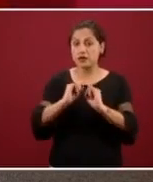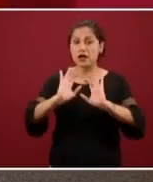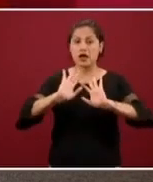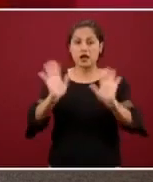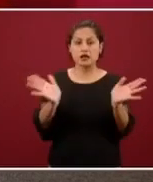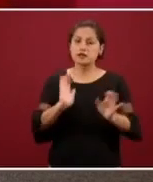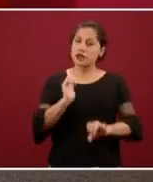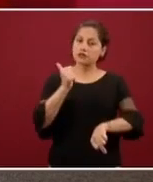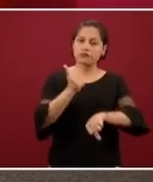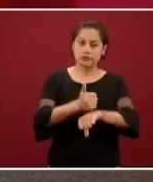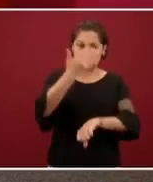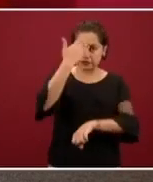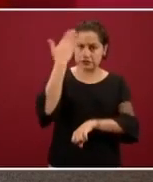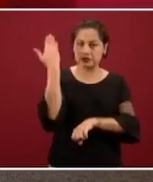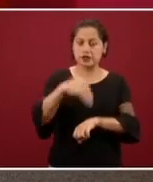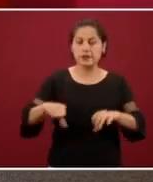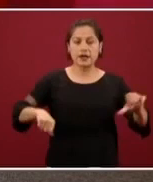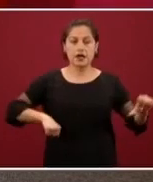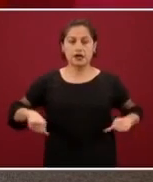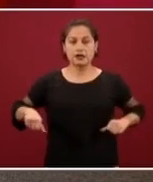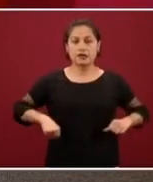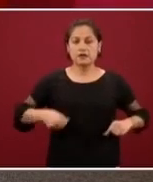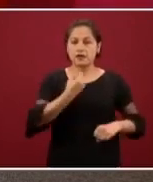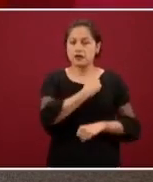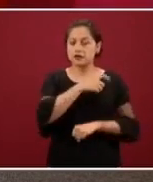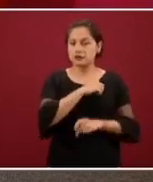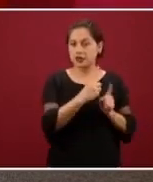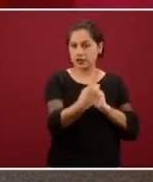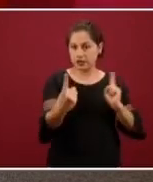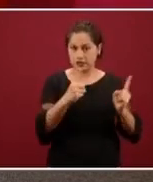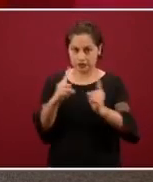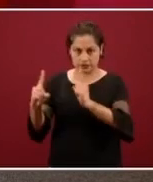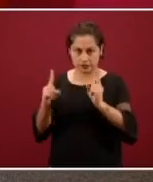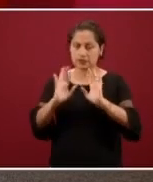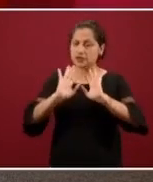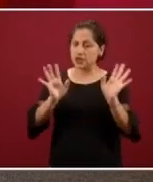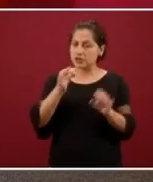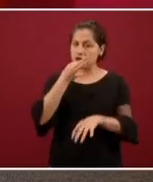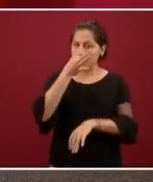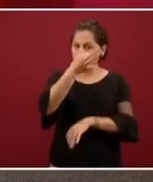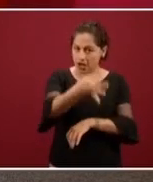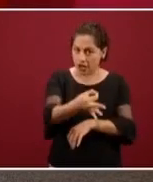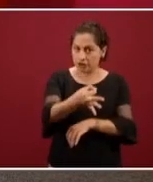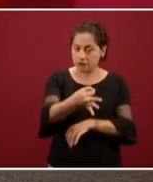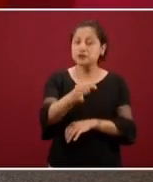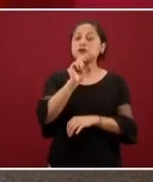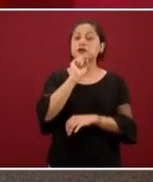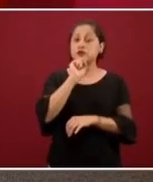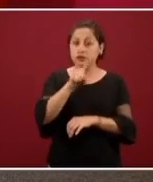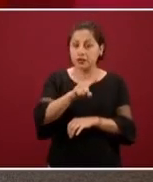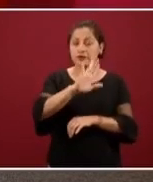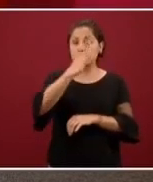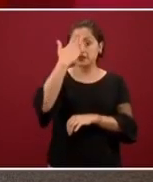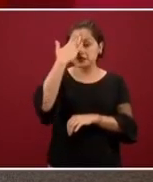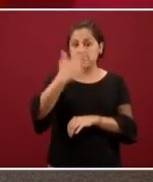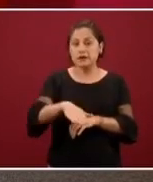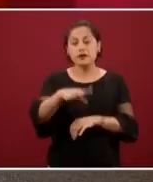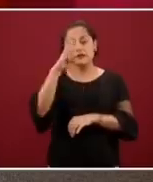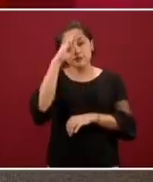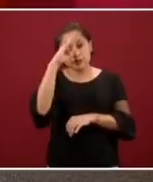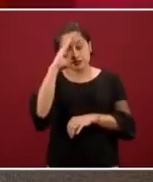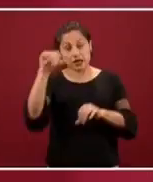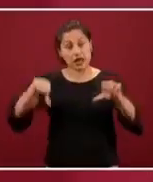Distancia es el análisis de las actividades esenciales contra las actividades no esenciales. ¿Para qué?